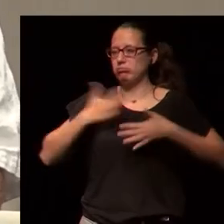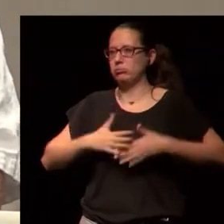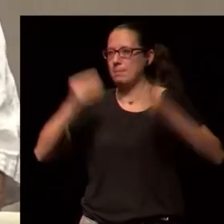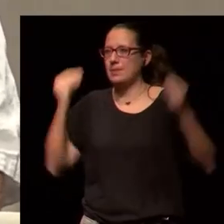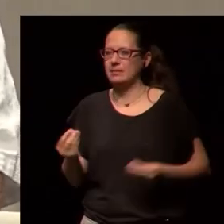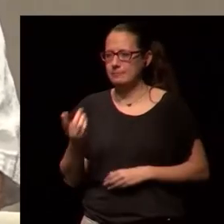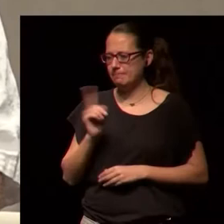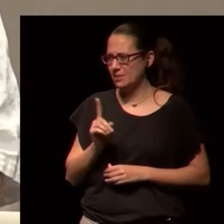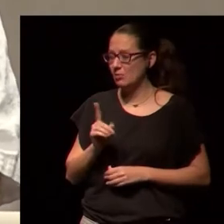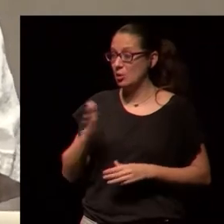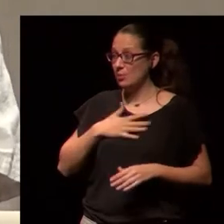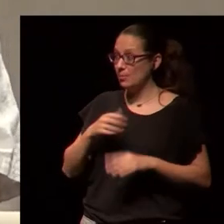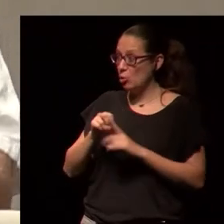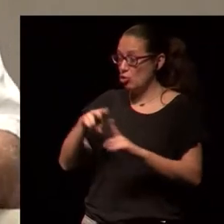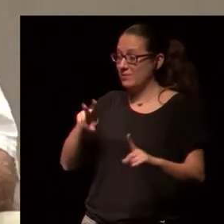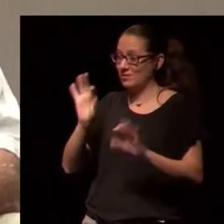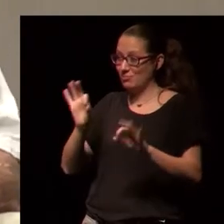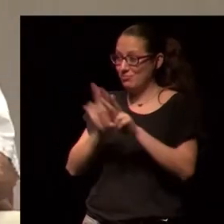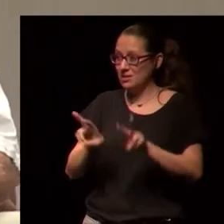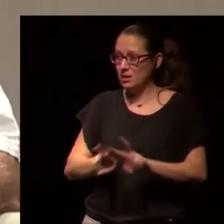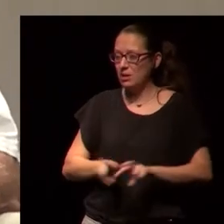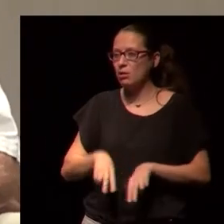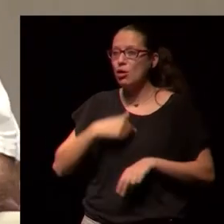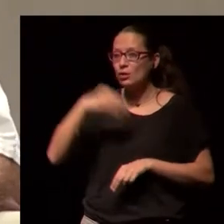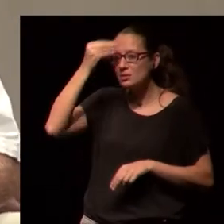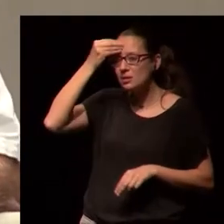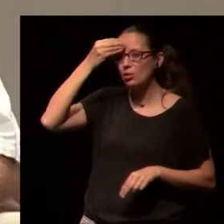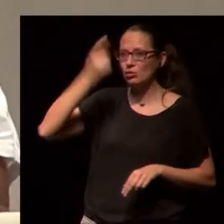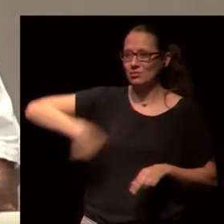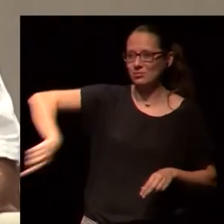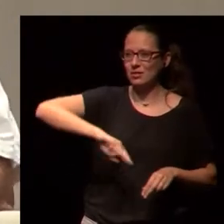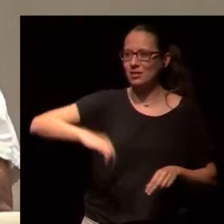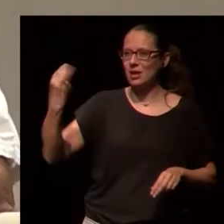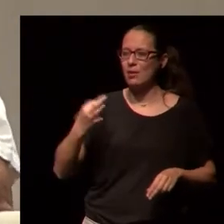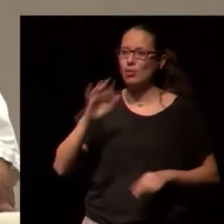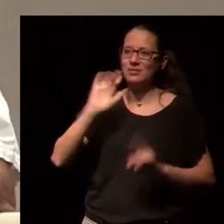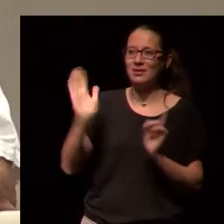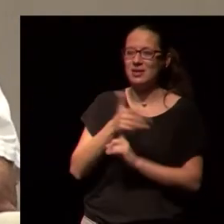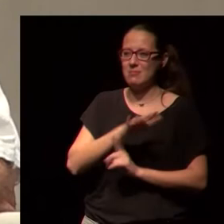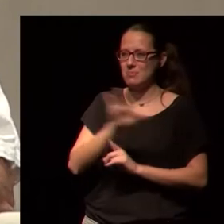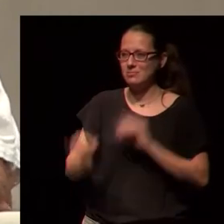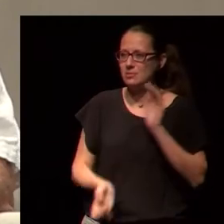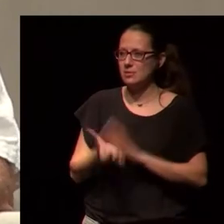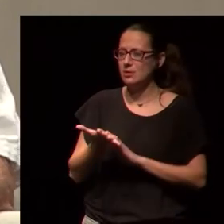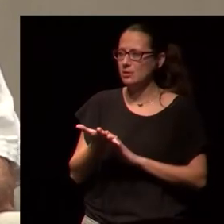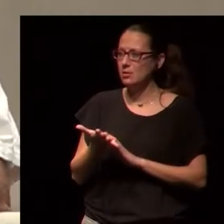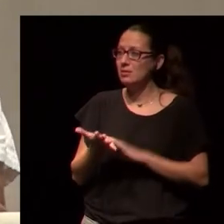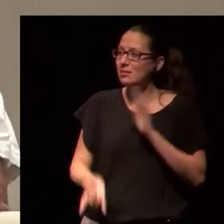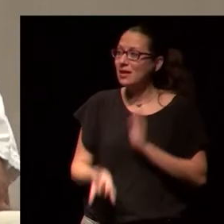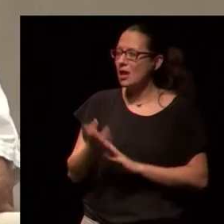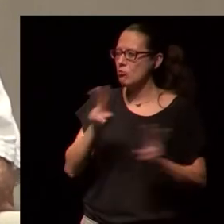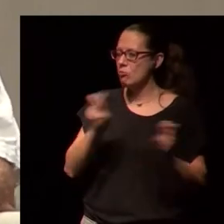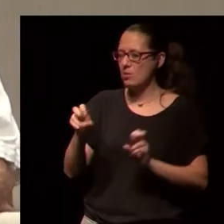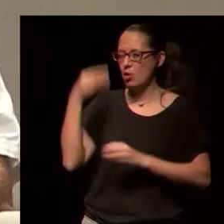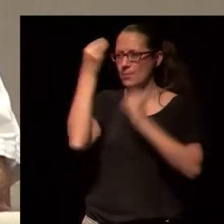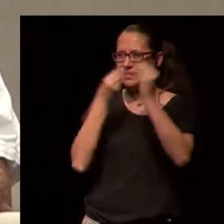punto de vista de la investigación, yo creo que lo que tenemos que hacer es hallar y crear un nuevo planteamiento